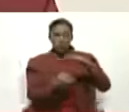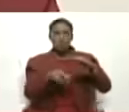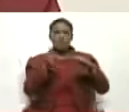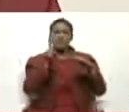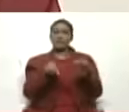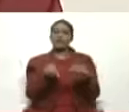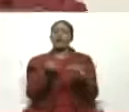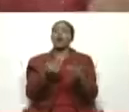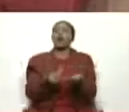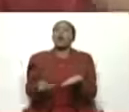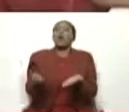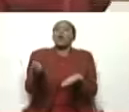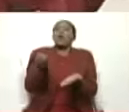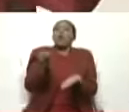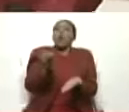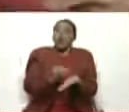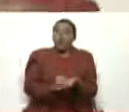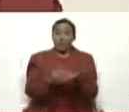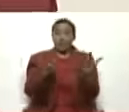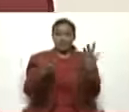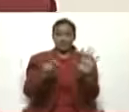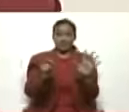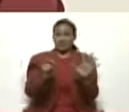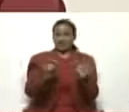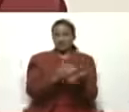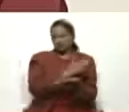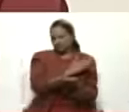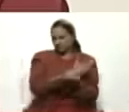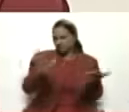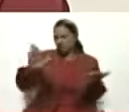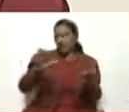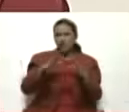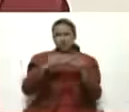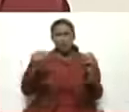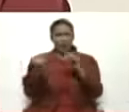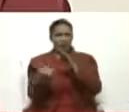al escenario de que en 6 meses te vas.